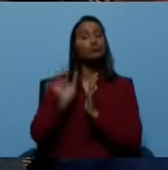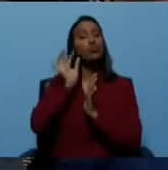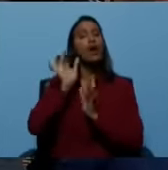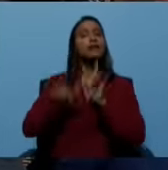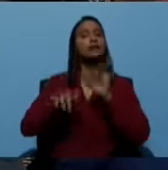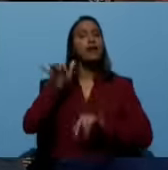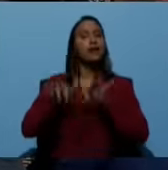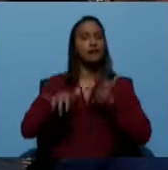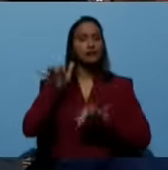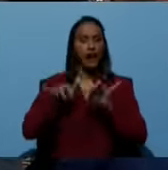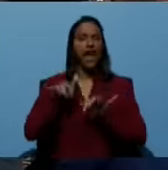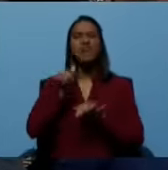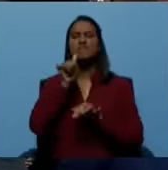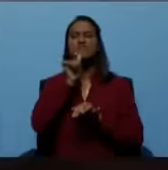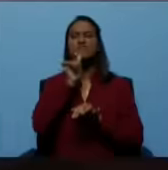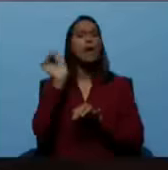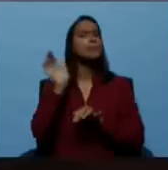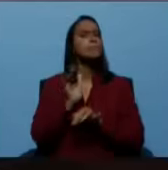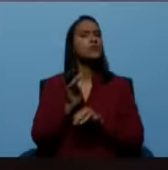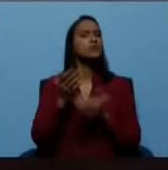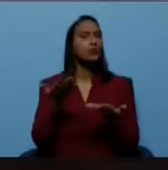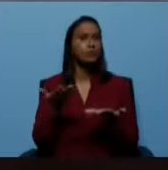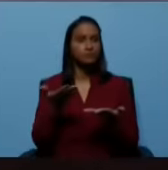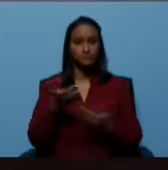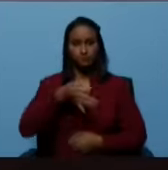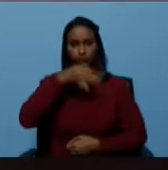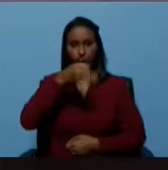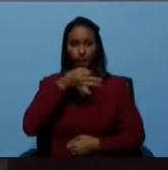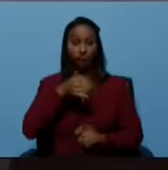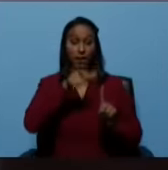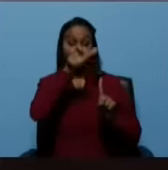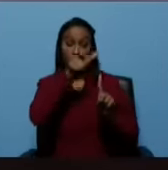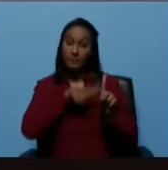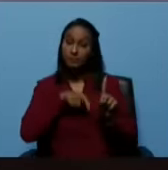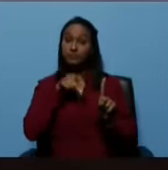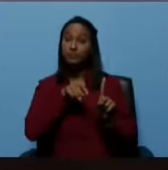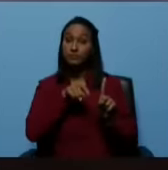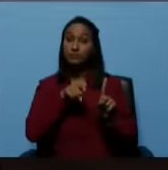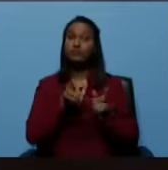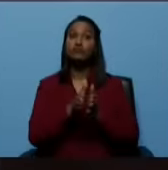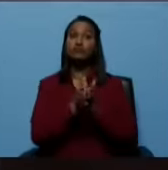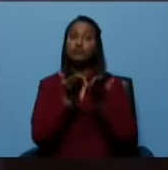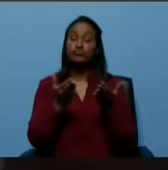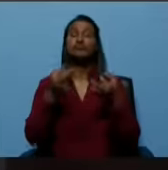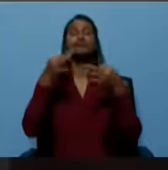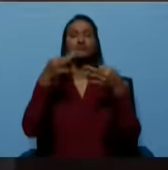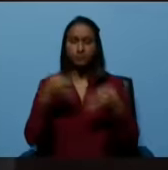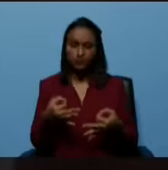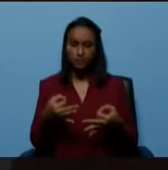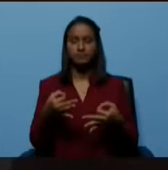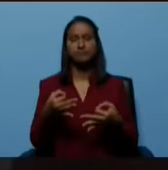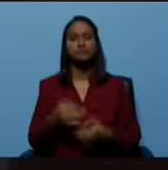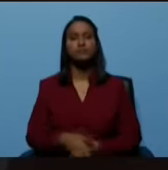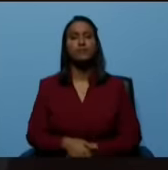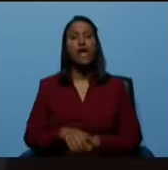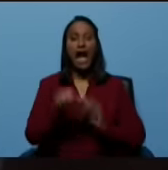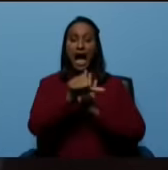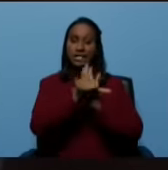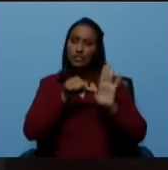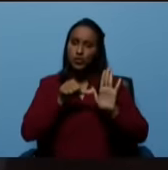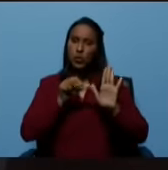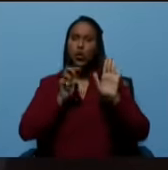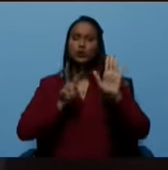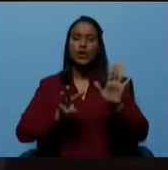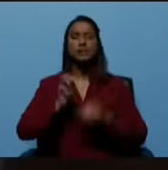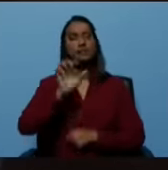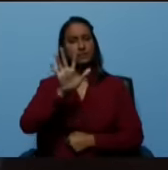presente audiencia. El objeto de la presente audiencia en sala electoral es, de conformidad con lo previsto en los artículos 85 de la